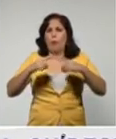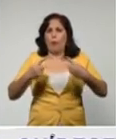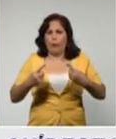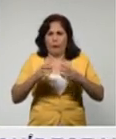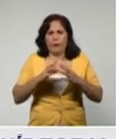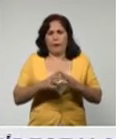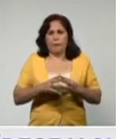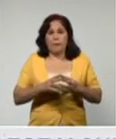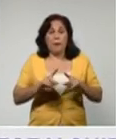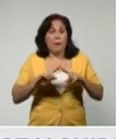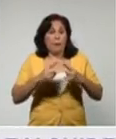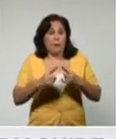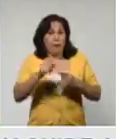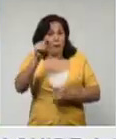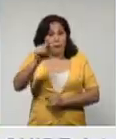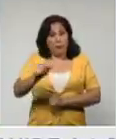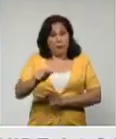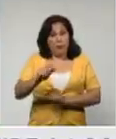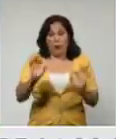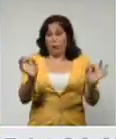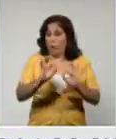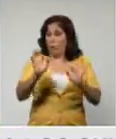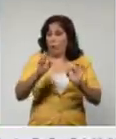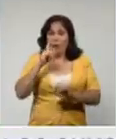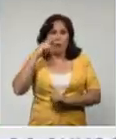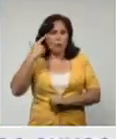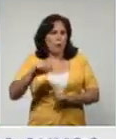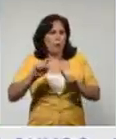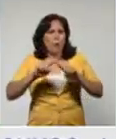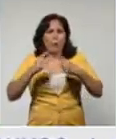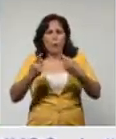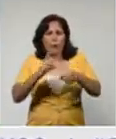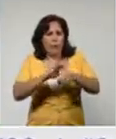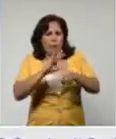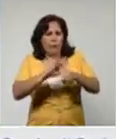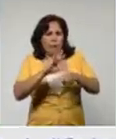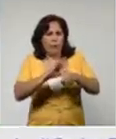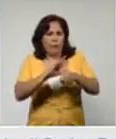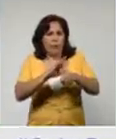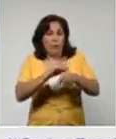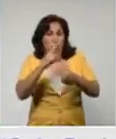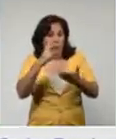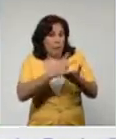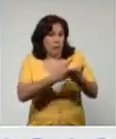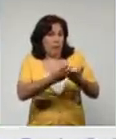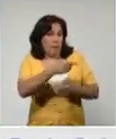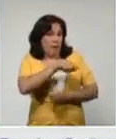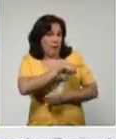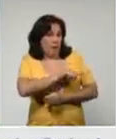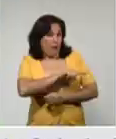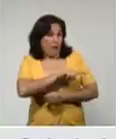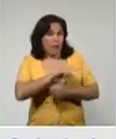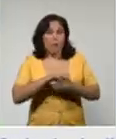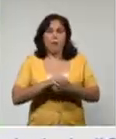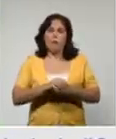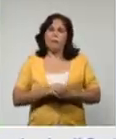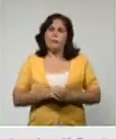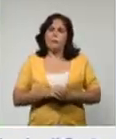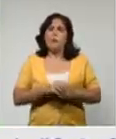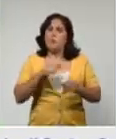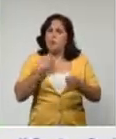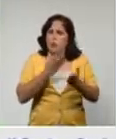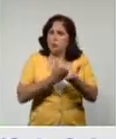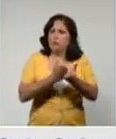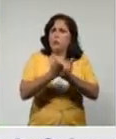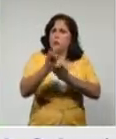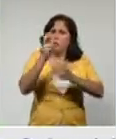los casos que no se habían podido precisar en los últimos 15 días con el